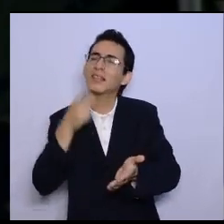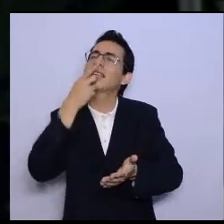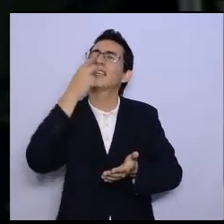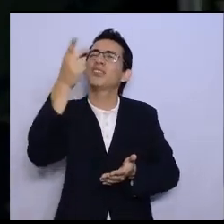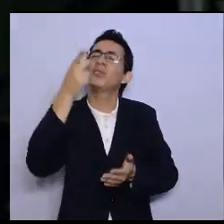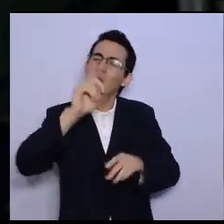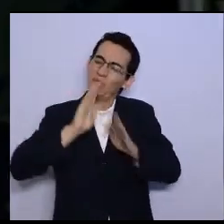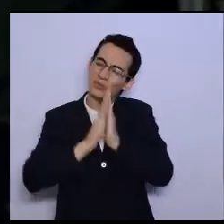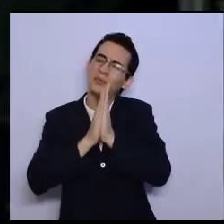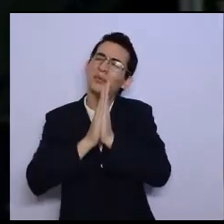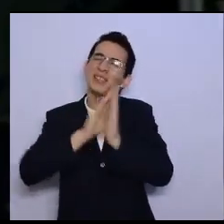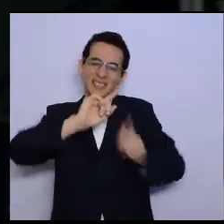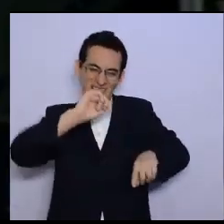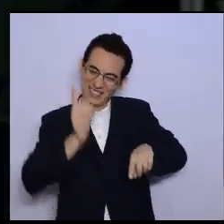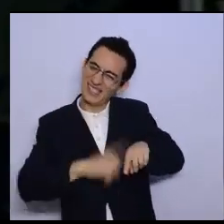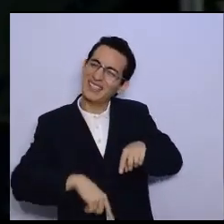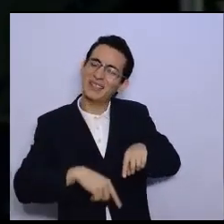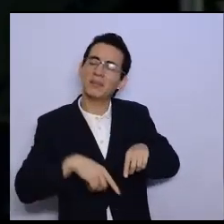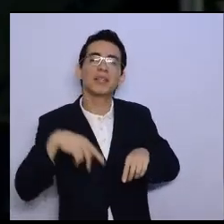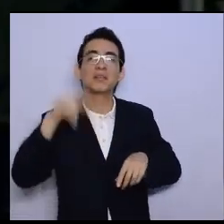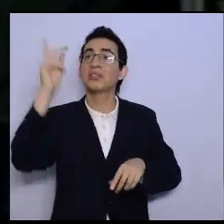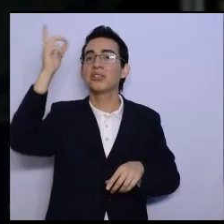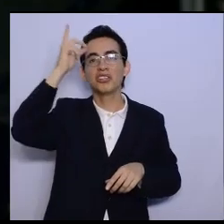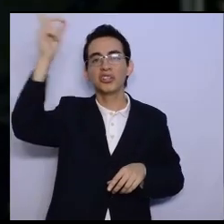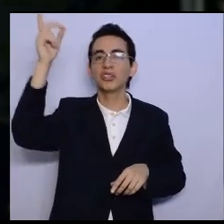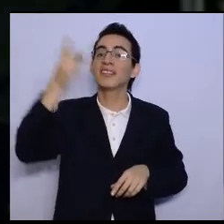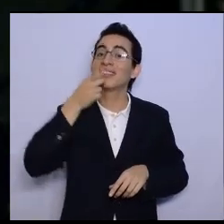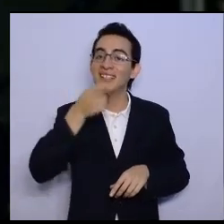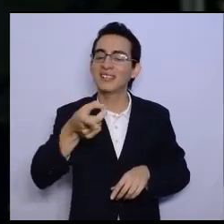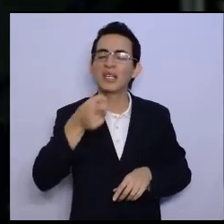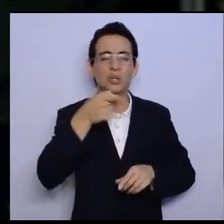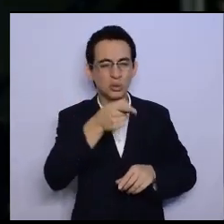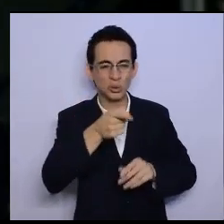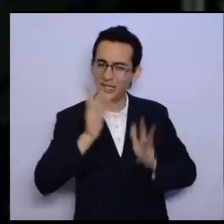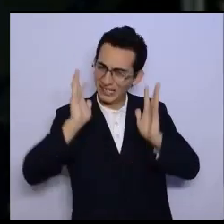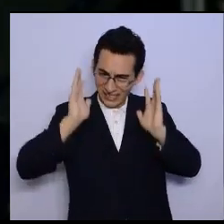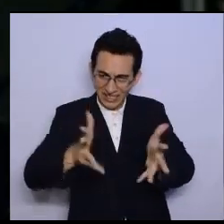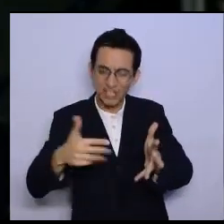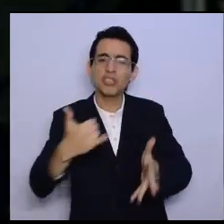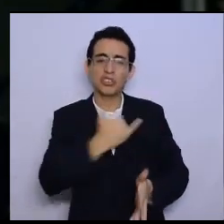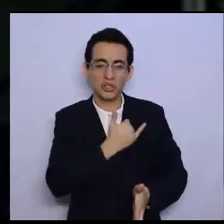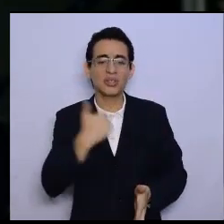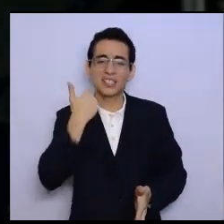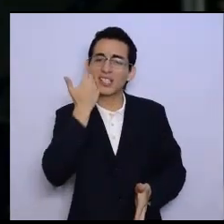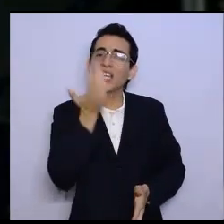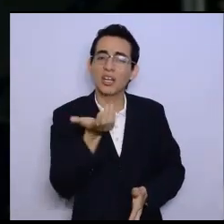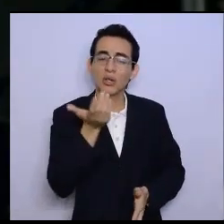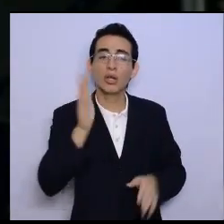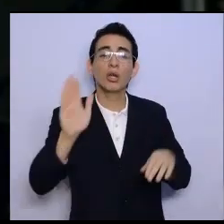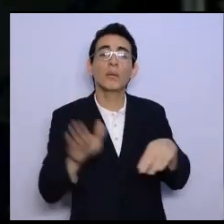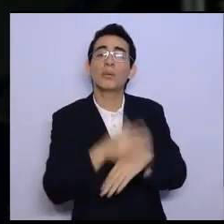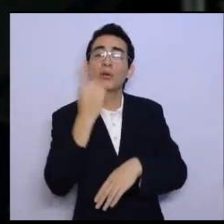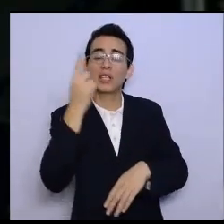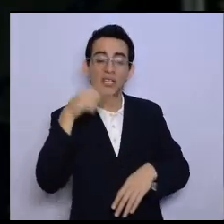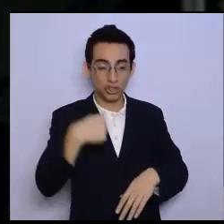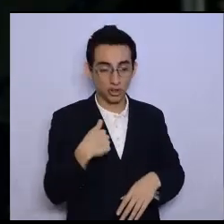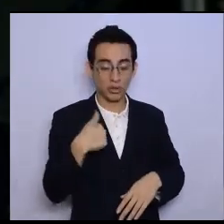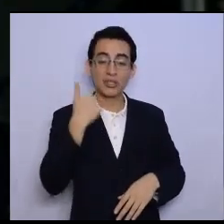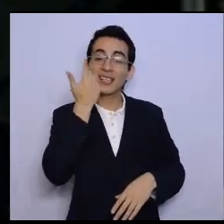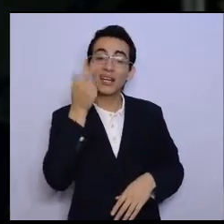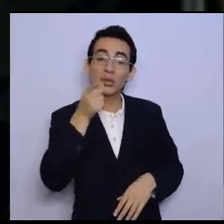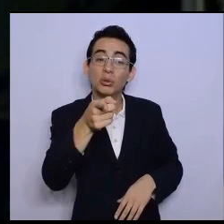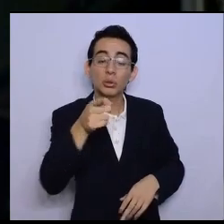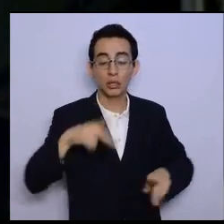lo quite de mí y me ha dicho, bástate mi gracia, porque mi poder se perfecciona en la debilidad,